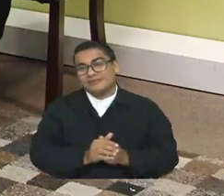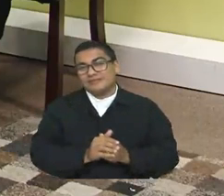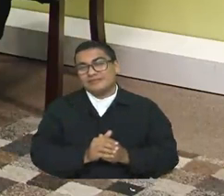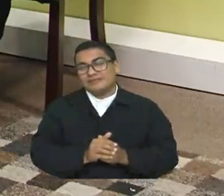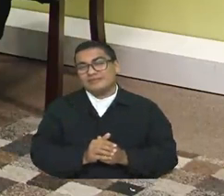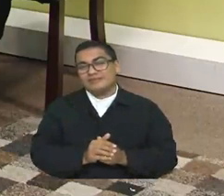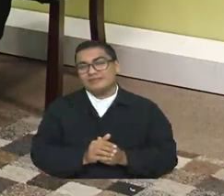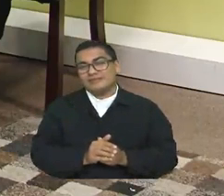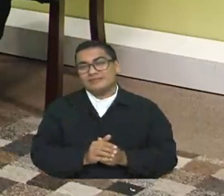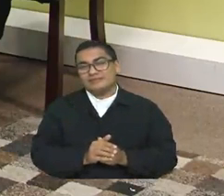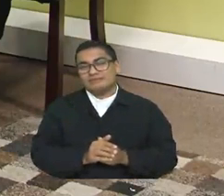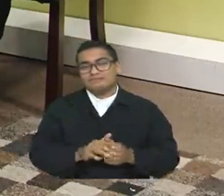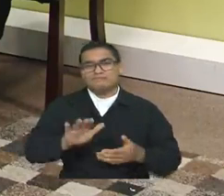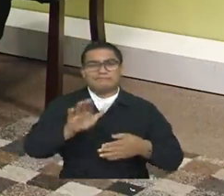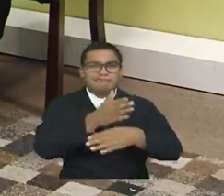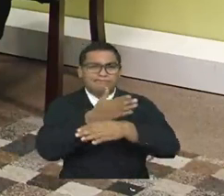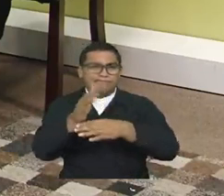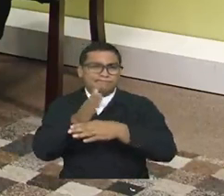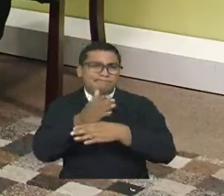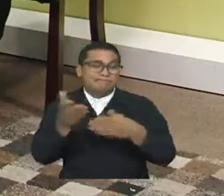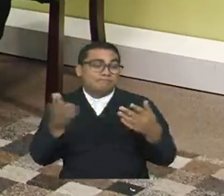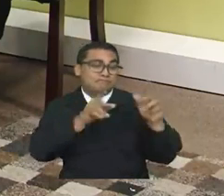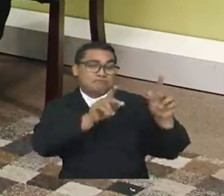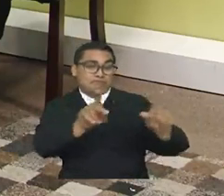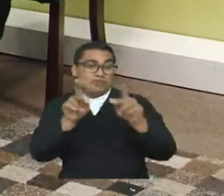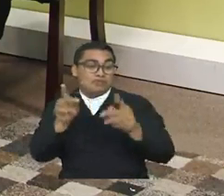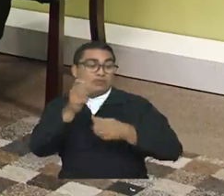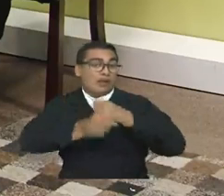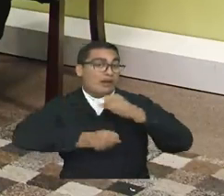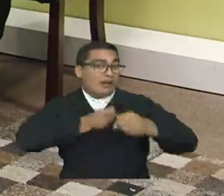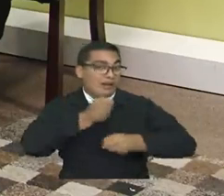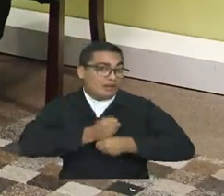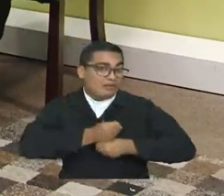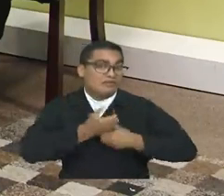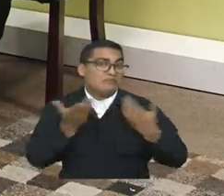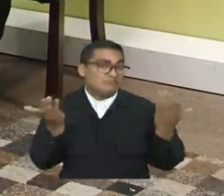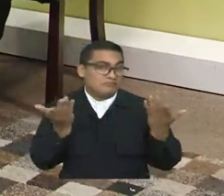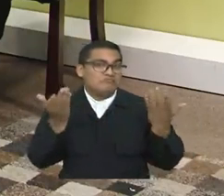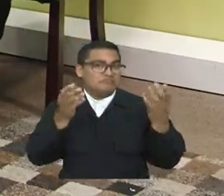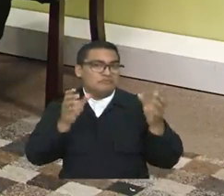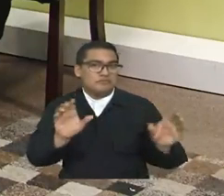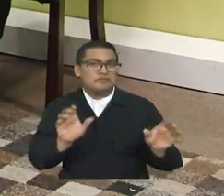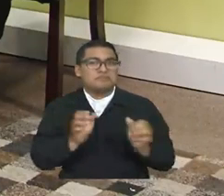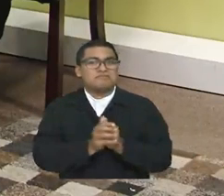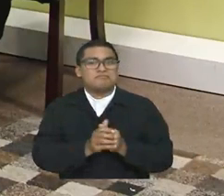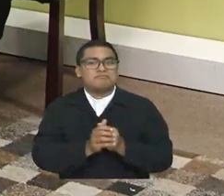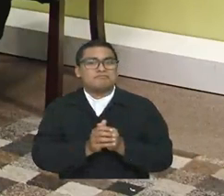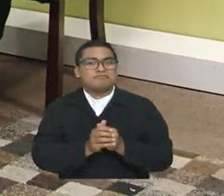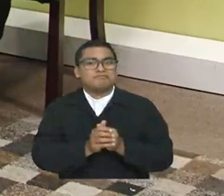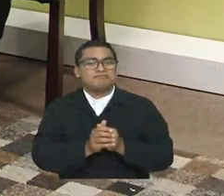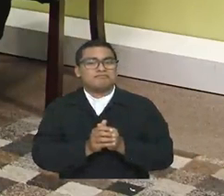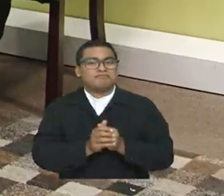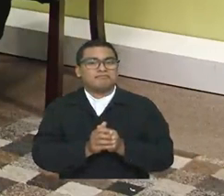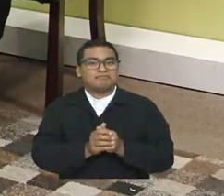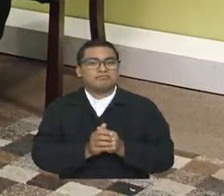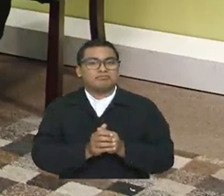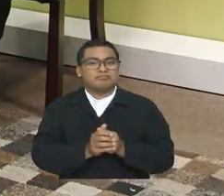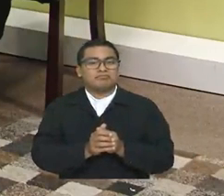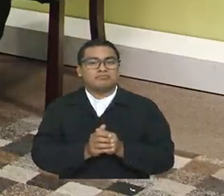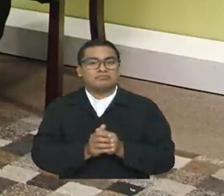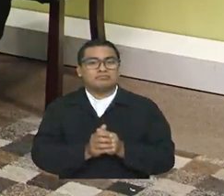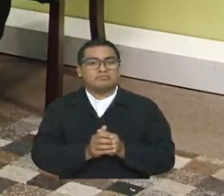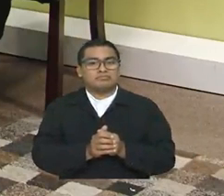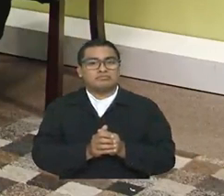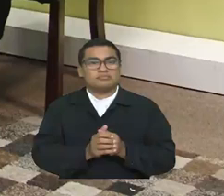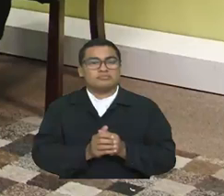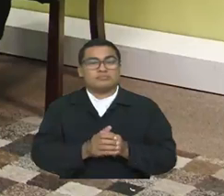Y claro, que va a variar en dependencia de la persona, la edad y estas cosas. Pero, pues, al implementar